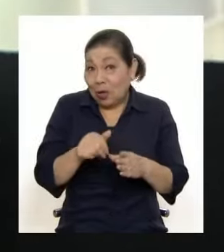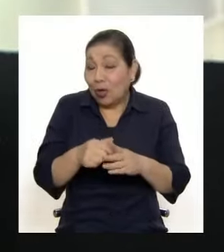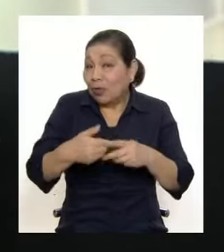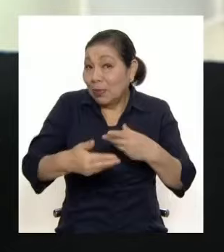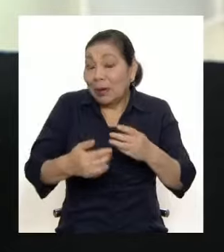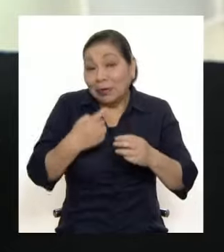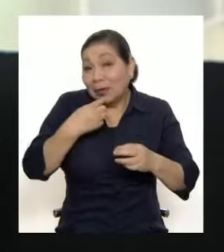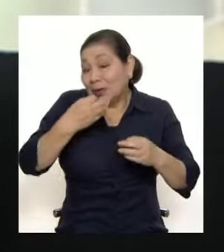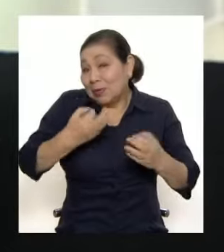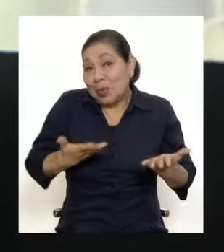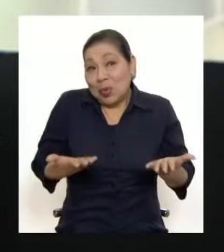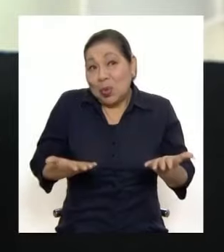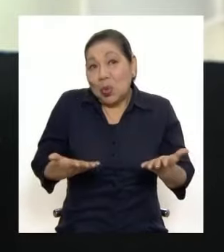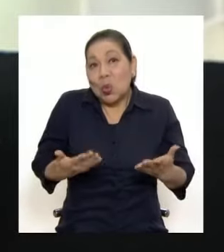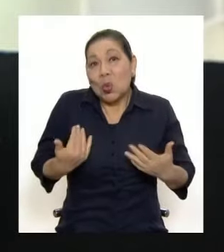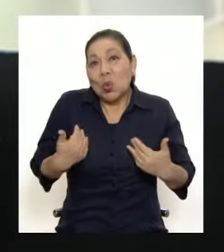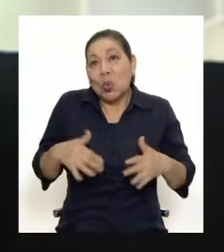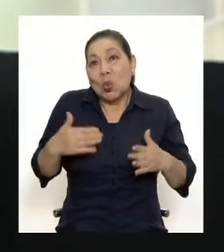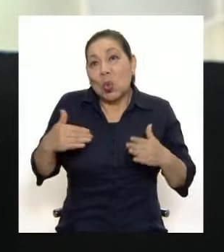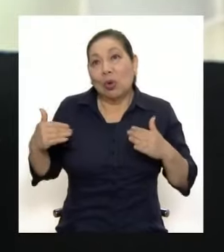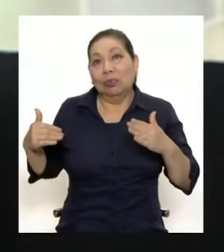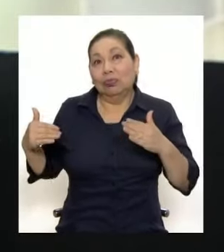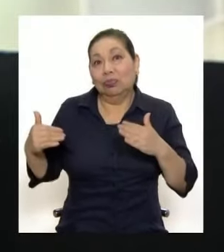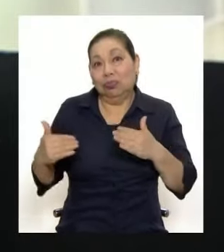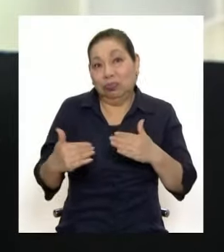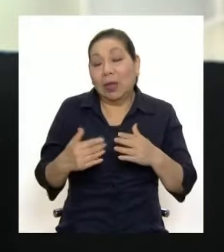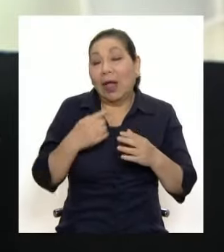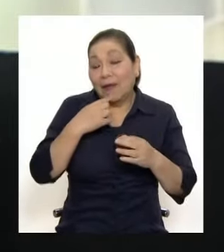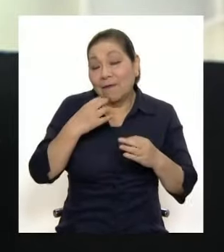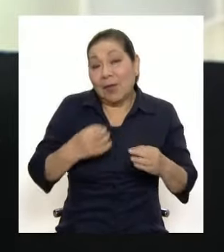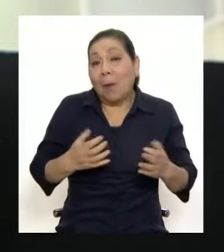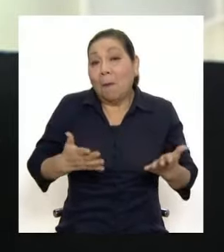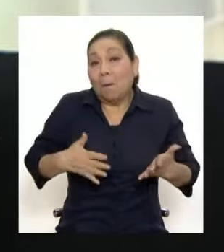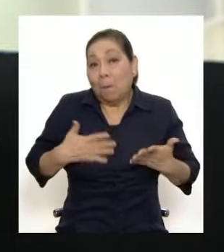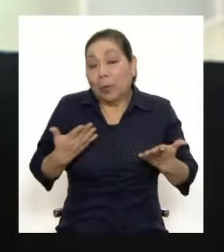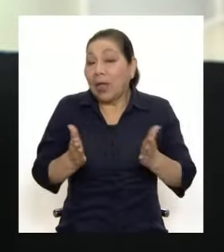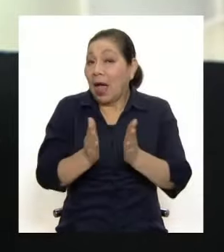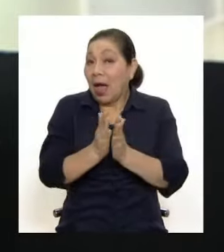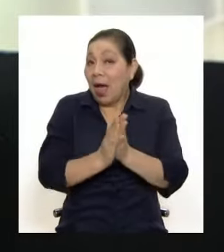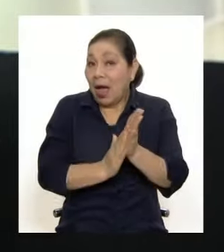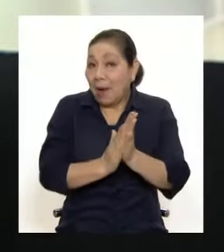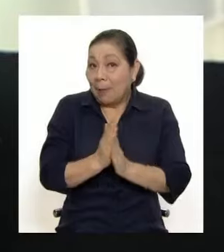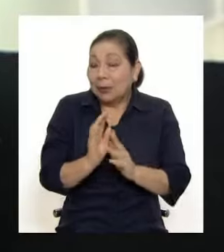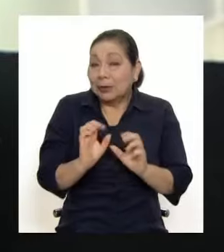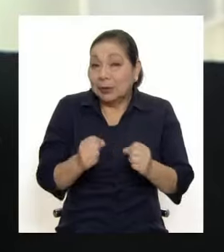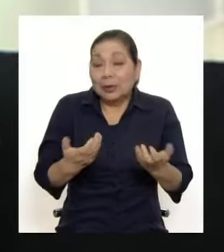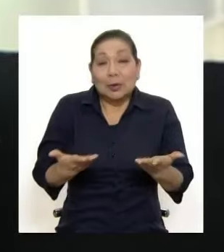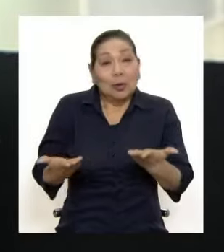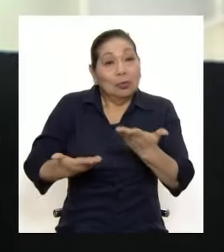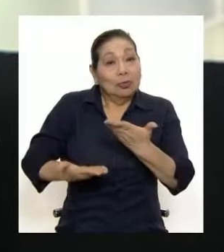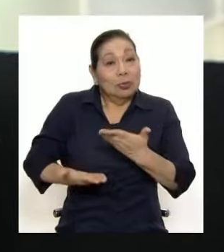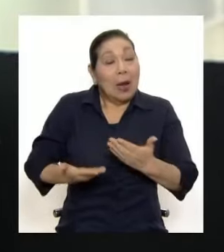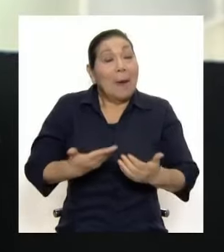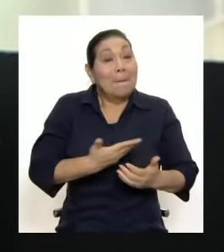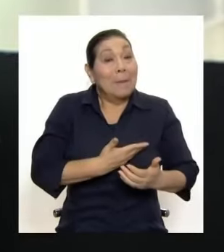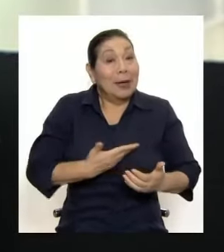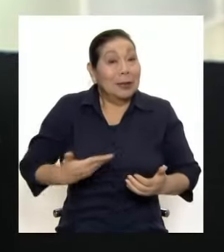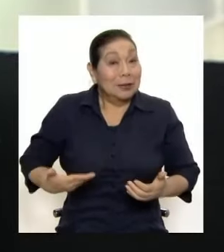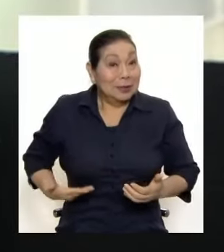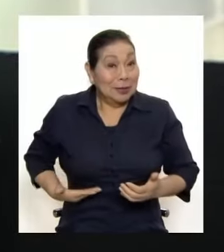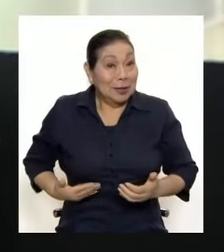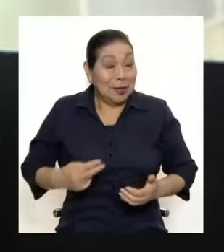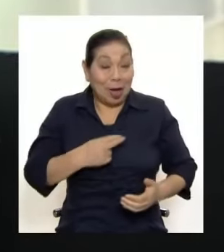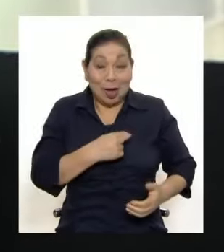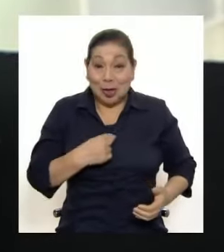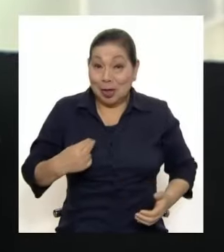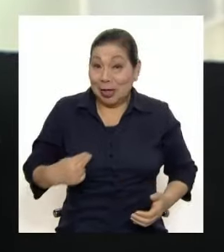productores realmente nos iríamos así y ese es el propósito en realidad poder aprovechar estas oportunidades se viene el presidente chinin y